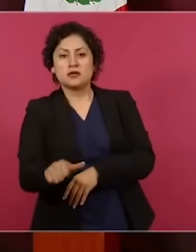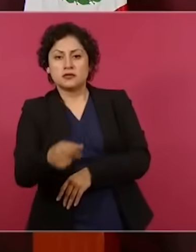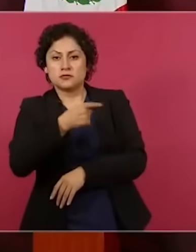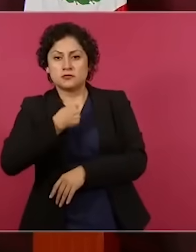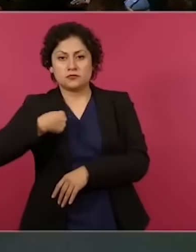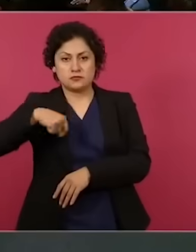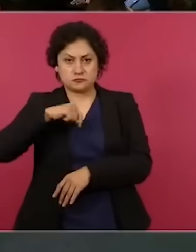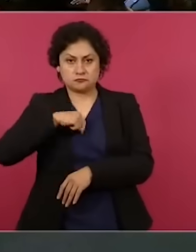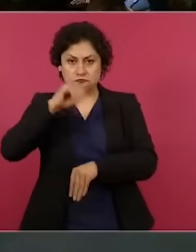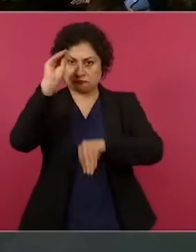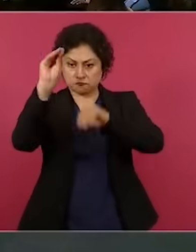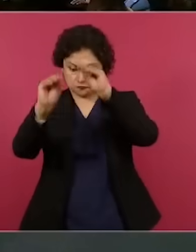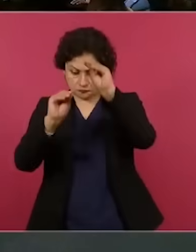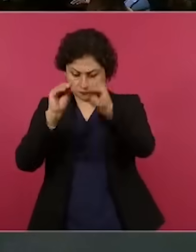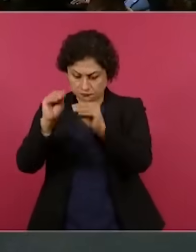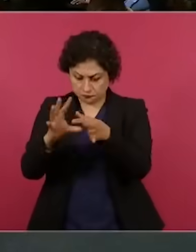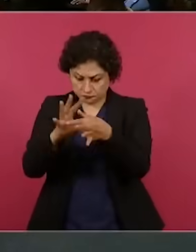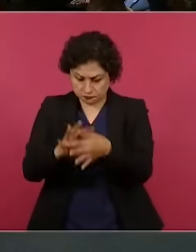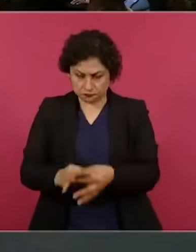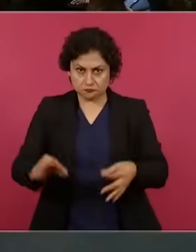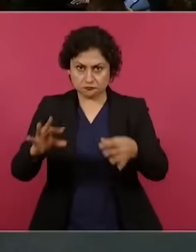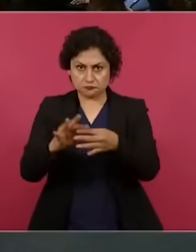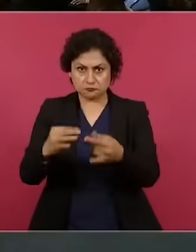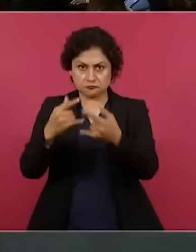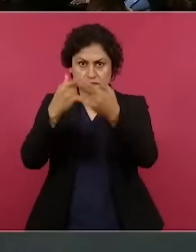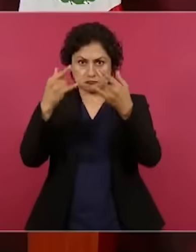ayer. Y ustedes todos